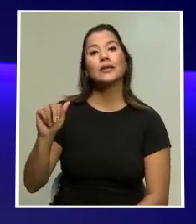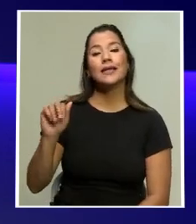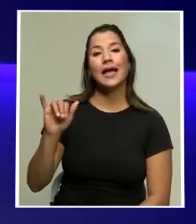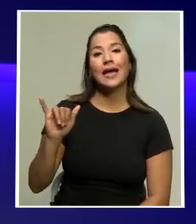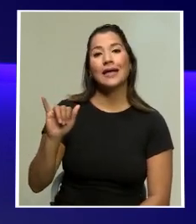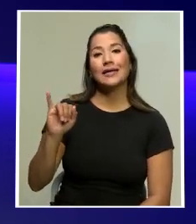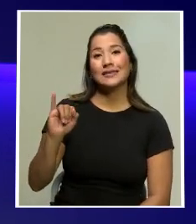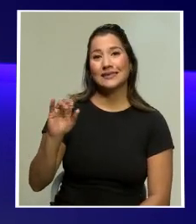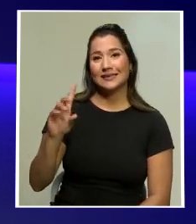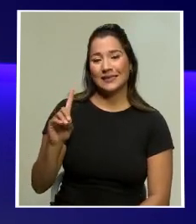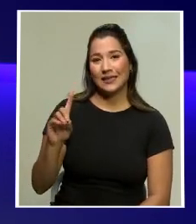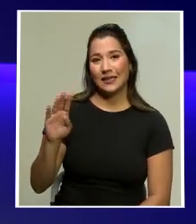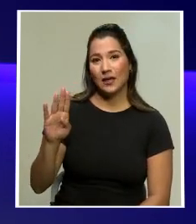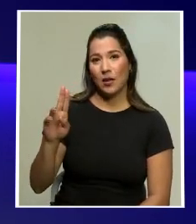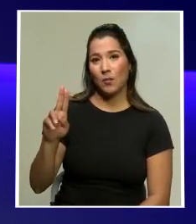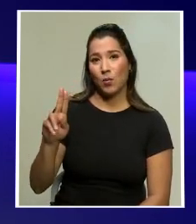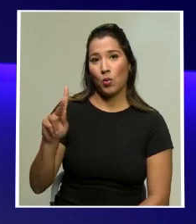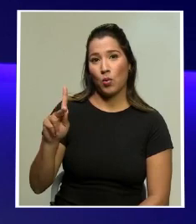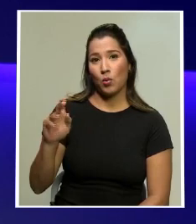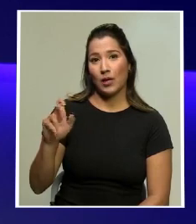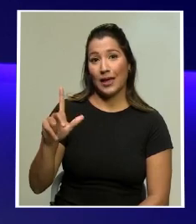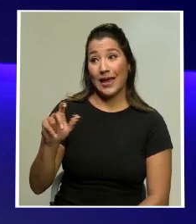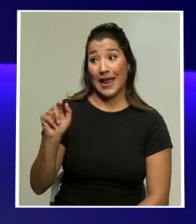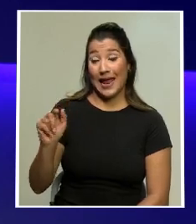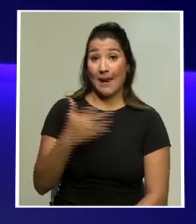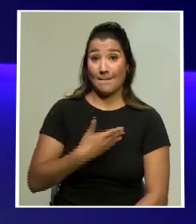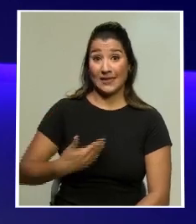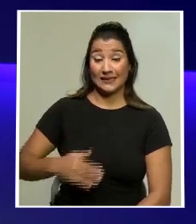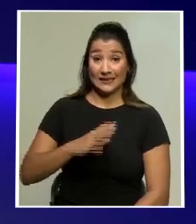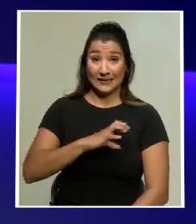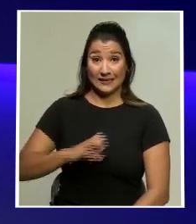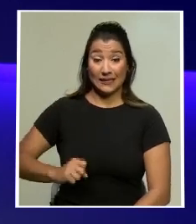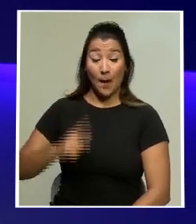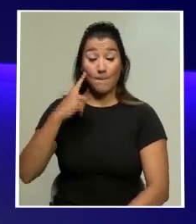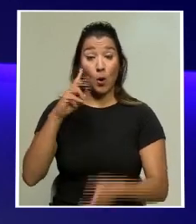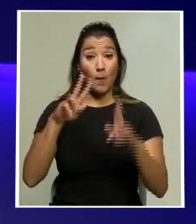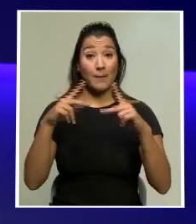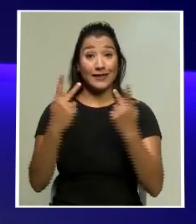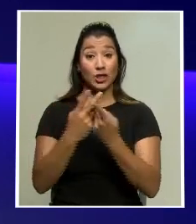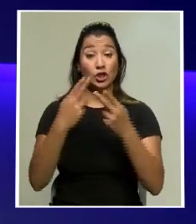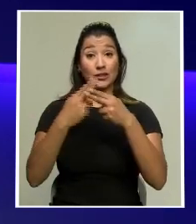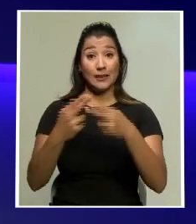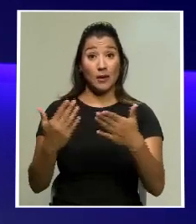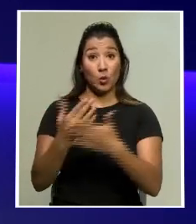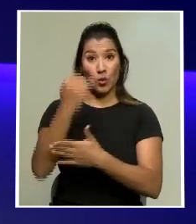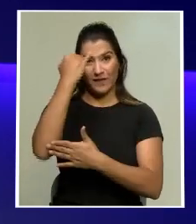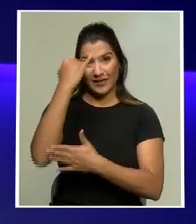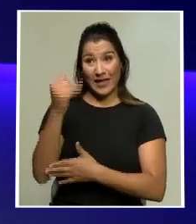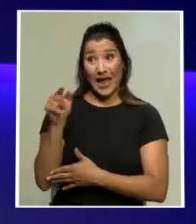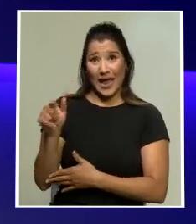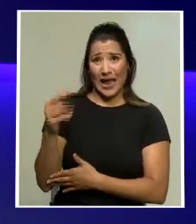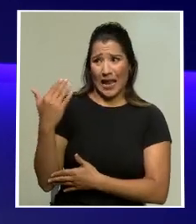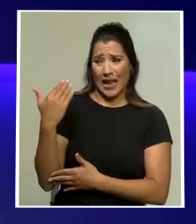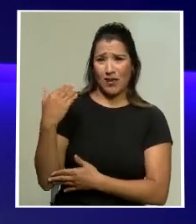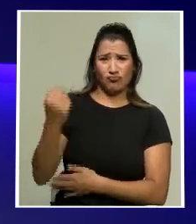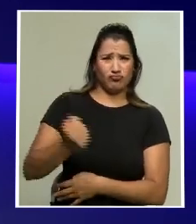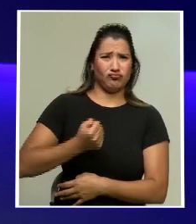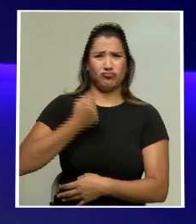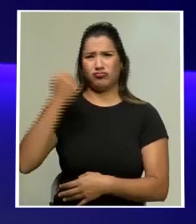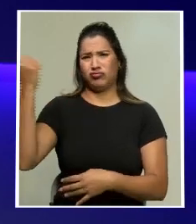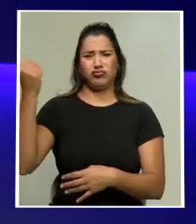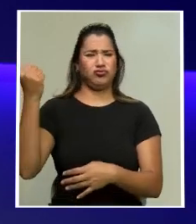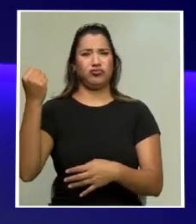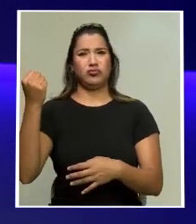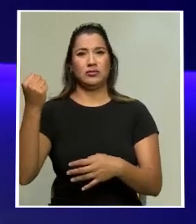el popular presidente de El Salvador, por el partido Nuevas Ideas, que acaba de tener una victoria aplastante en